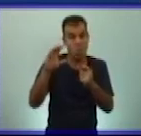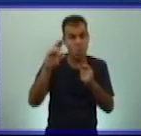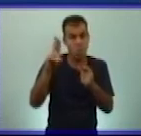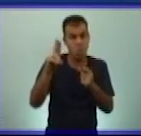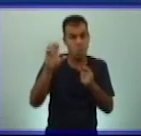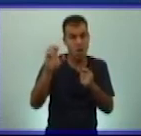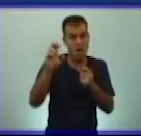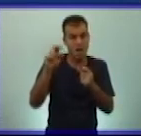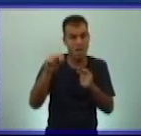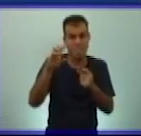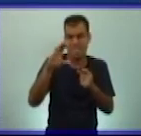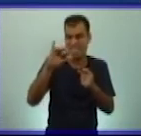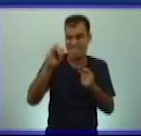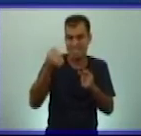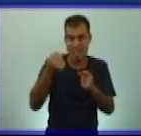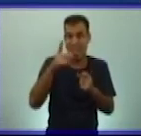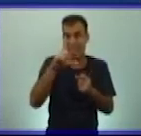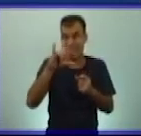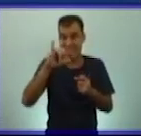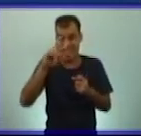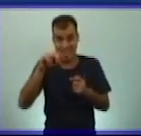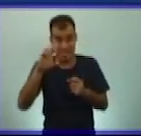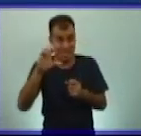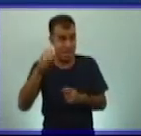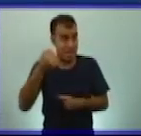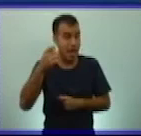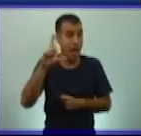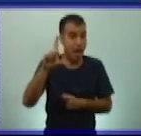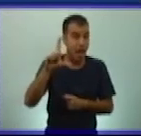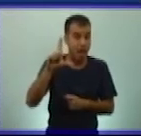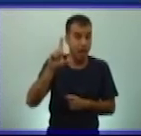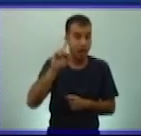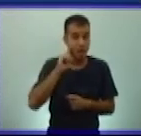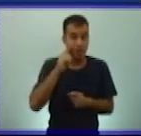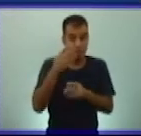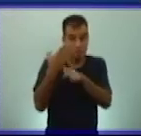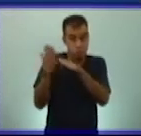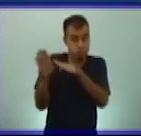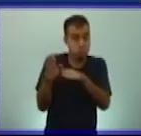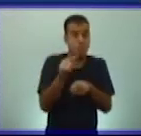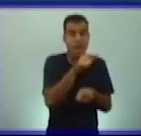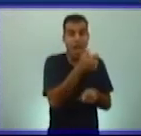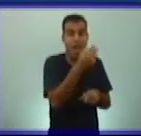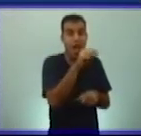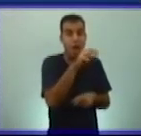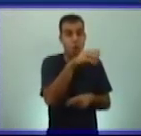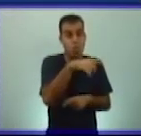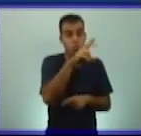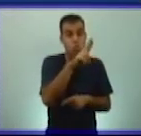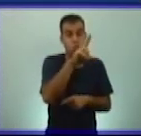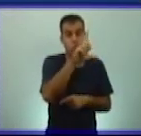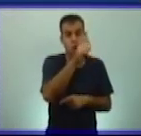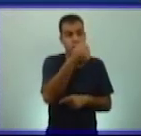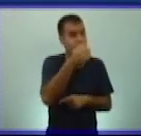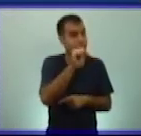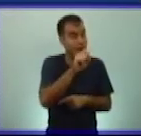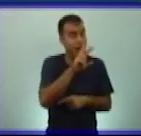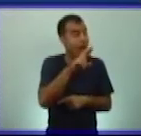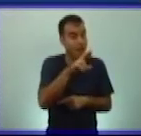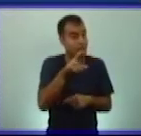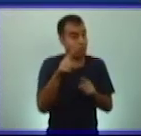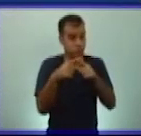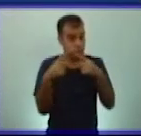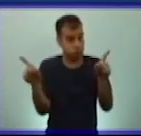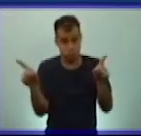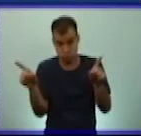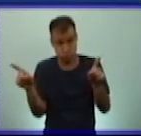diferenciar frecuencia lineal de la frecuencia angular. Los términos, las magnitudes, la magnitud frecuencia